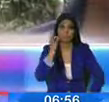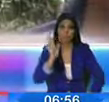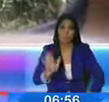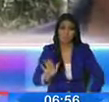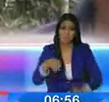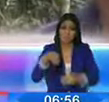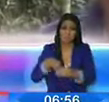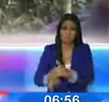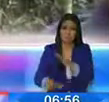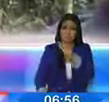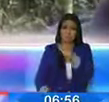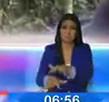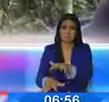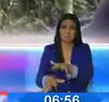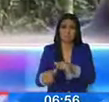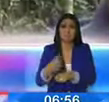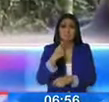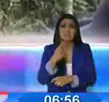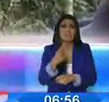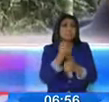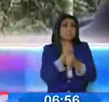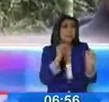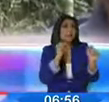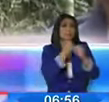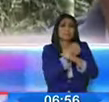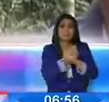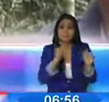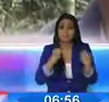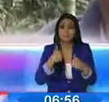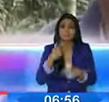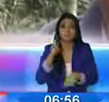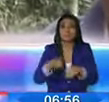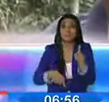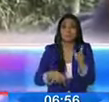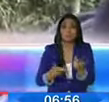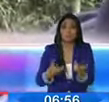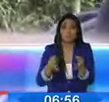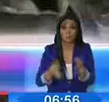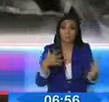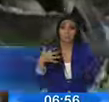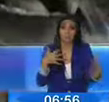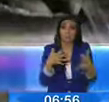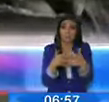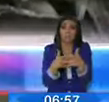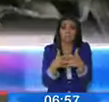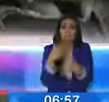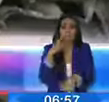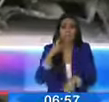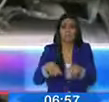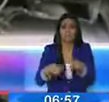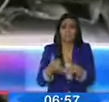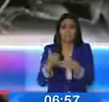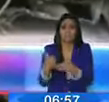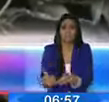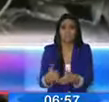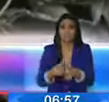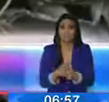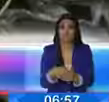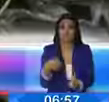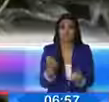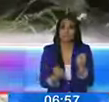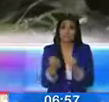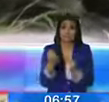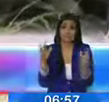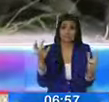atrapada y decía hasta que me saque me como no se podía como estaba contra los hierros el vehículo en el que viajaban quedó reducido a un